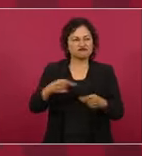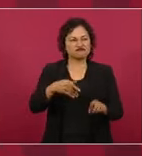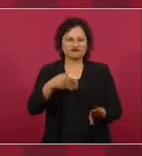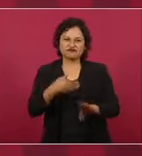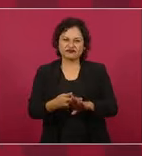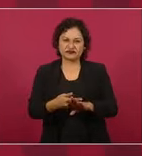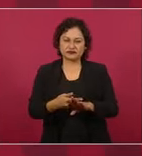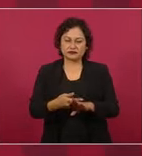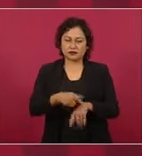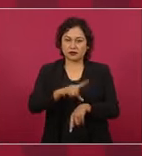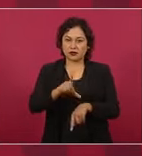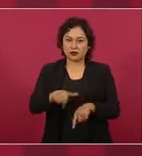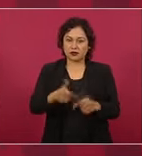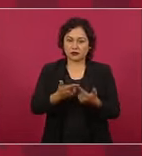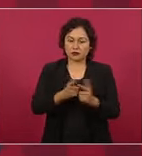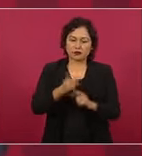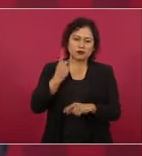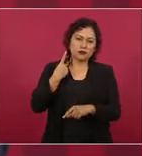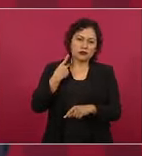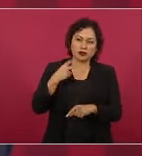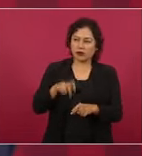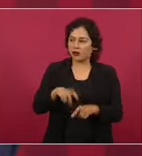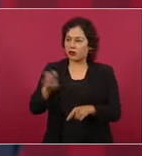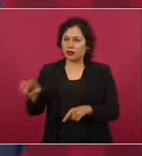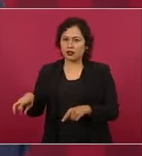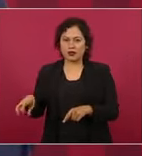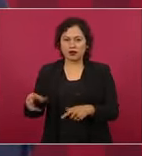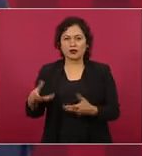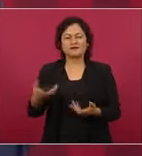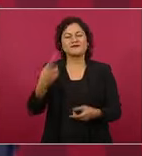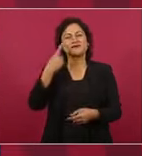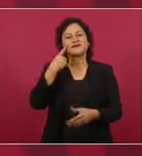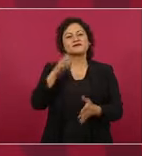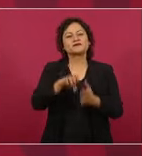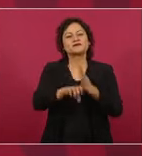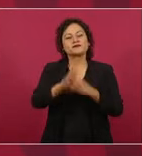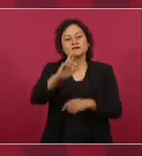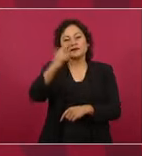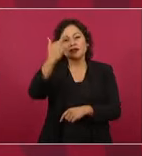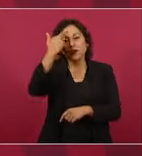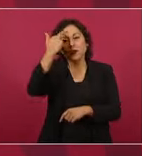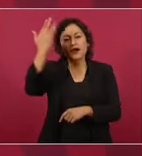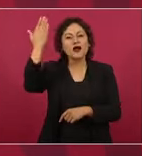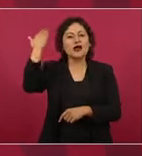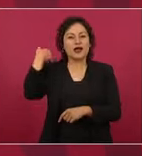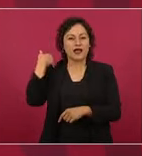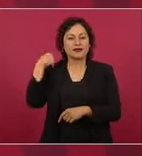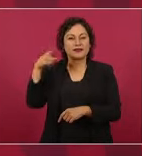Y les llegaron a llamar, por ejemplo, cuando hubo fraude en Chihuahua,